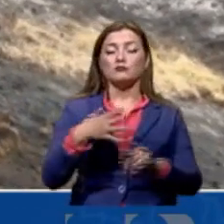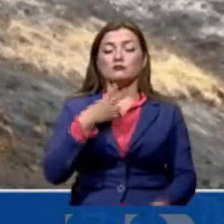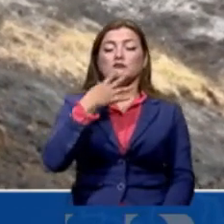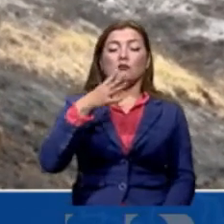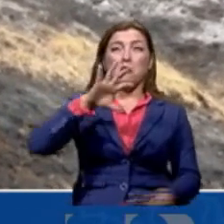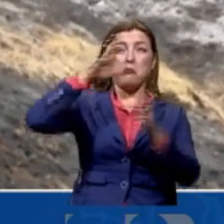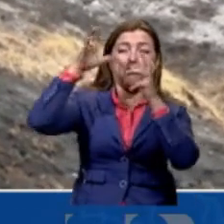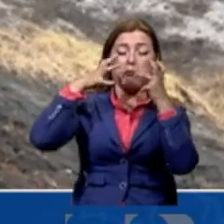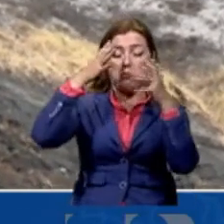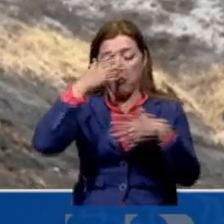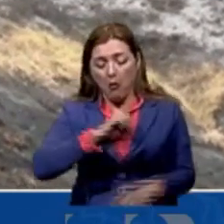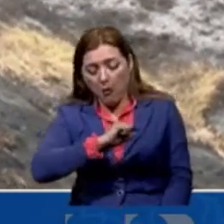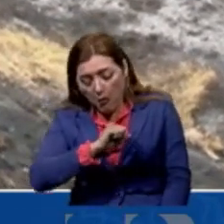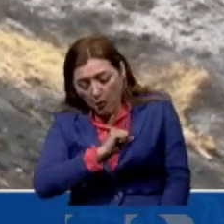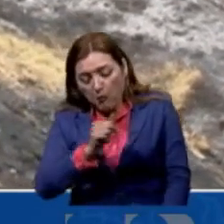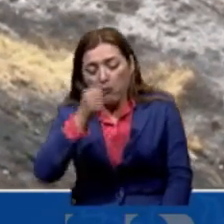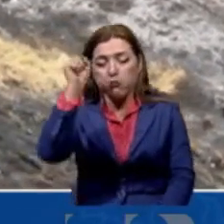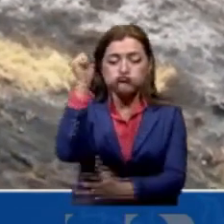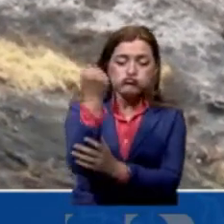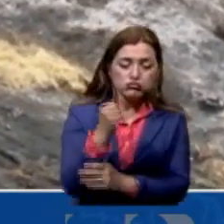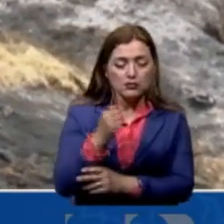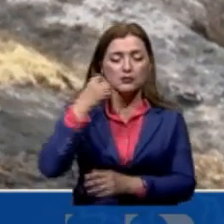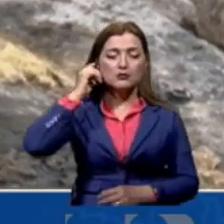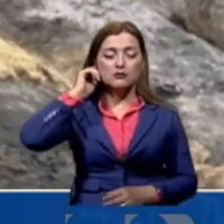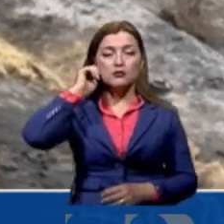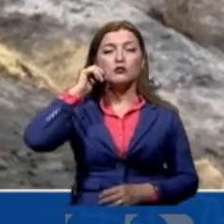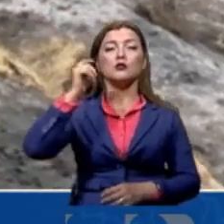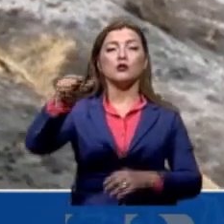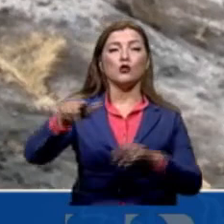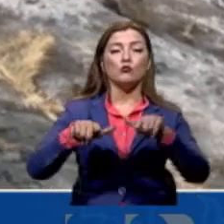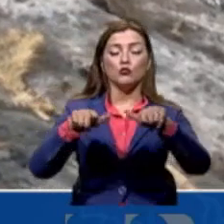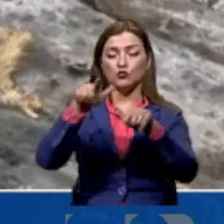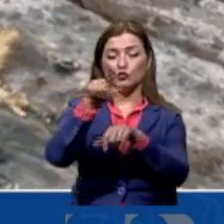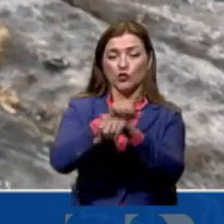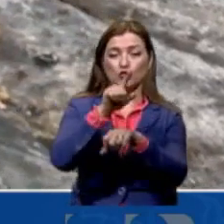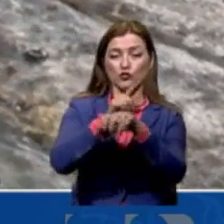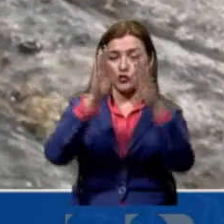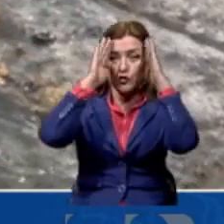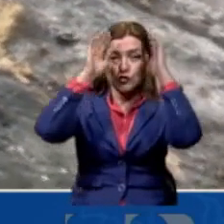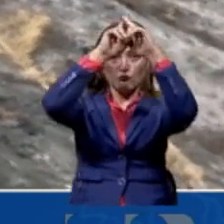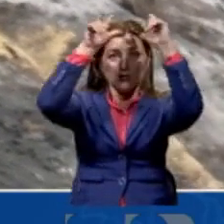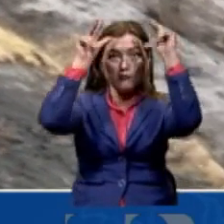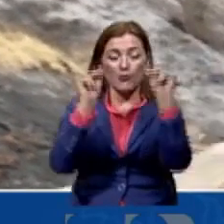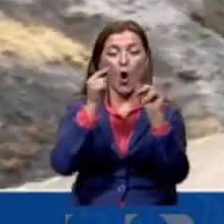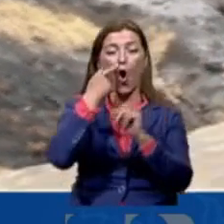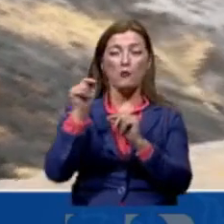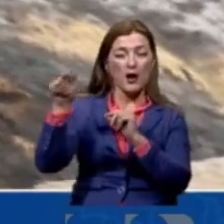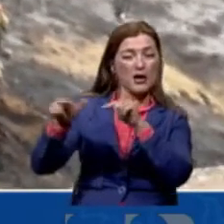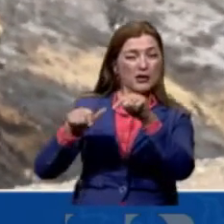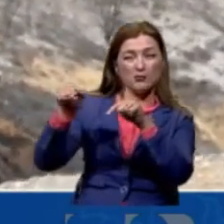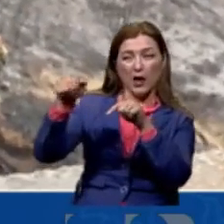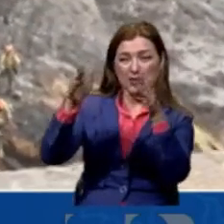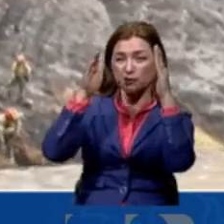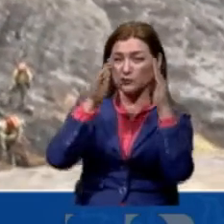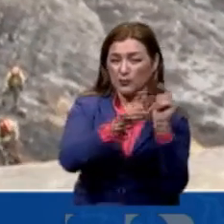este incendio. ¿Ustedes, como personal del Cuerpo de Bomberos, el paramédico del Cuerpo de Bomberos de Quito, atendió esta emergencia? Sí, efectivamente, personal de